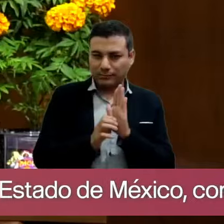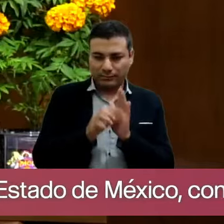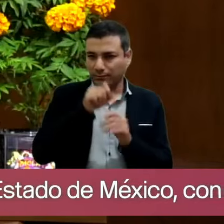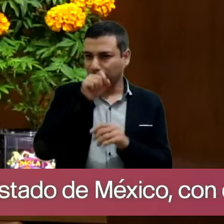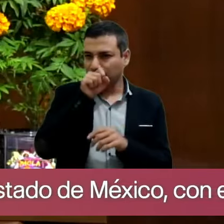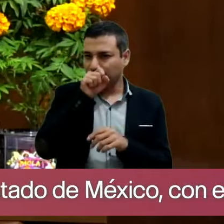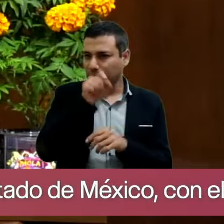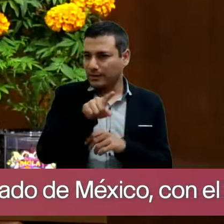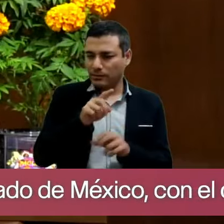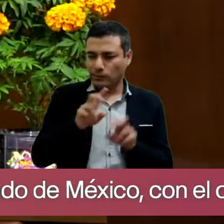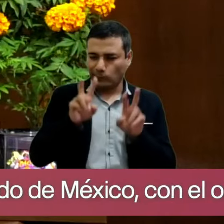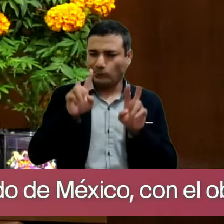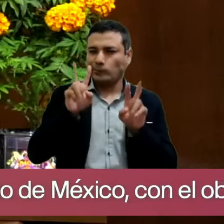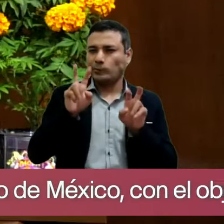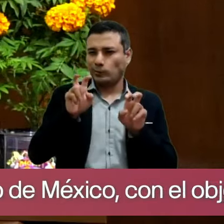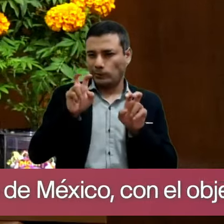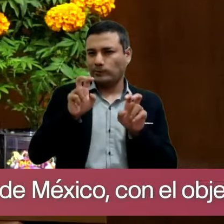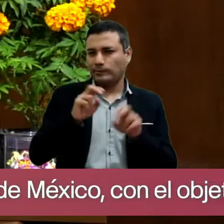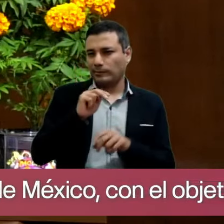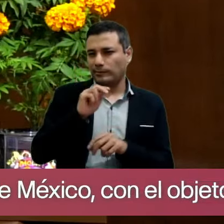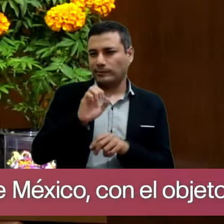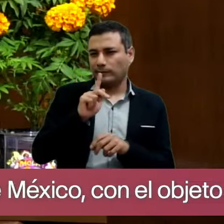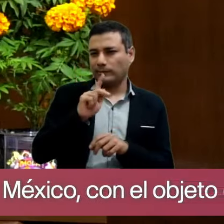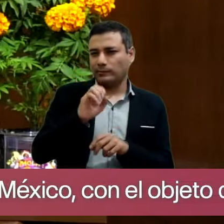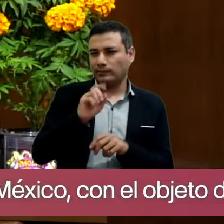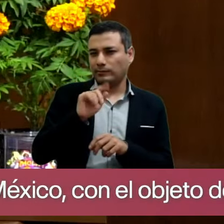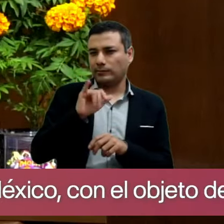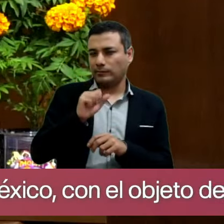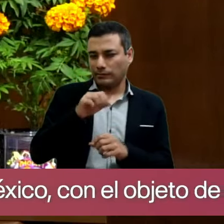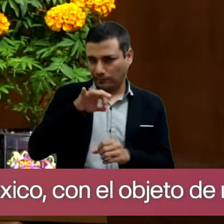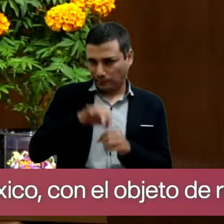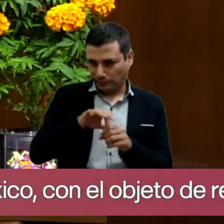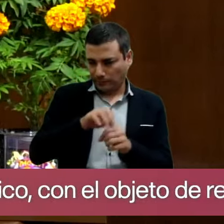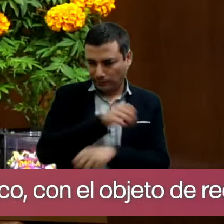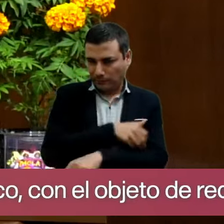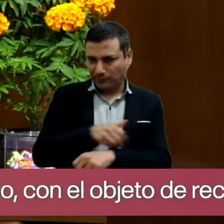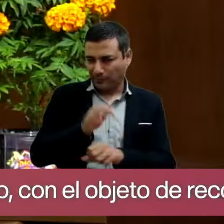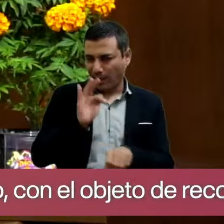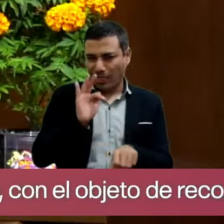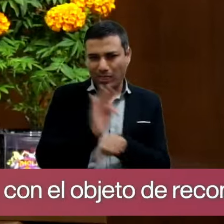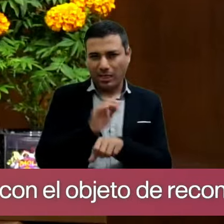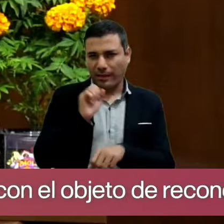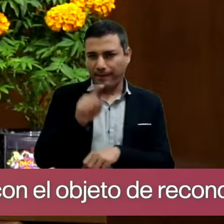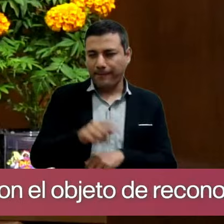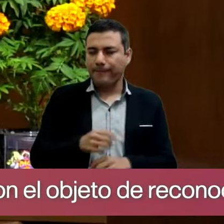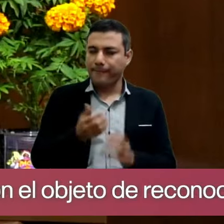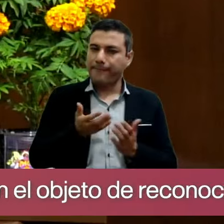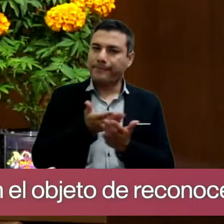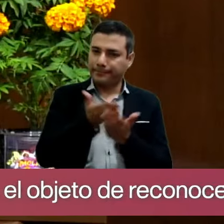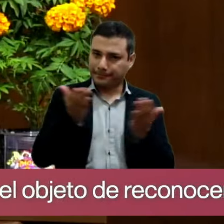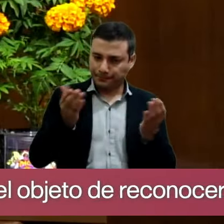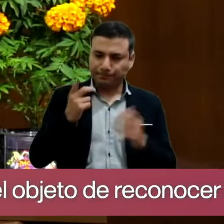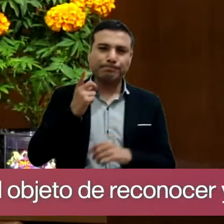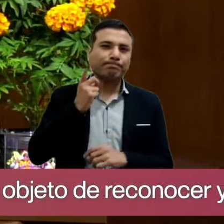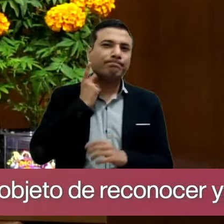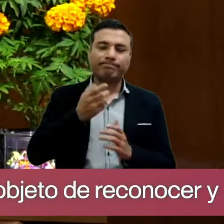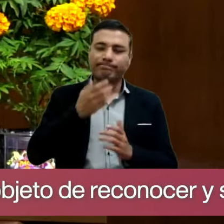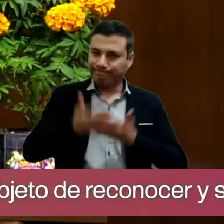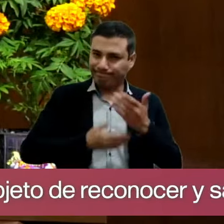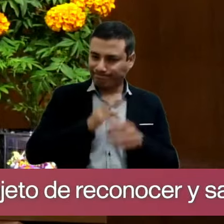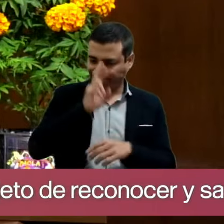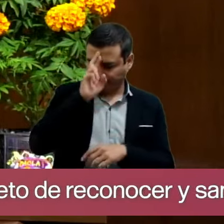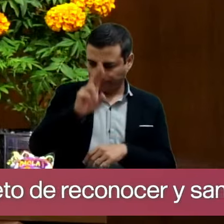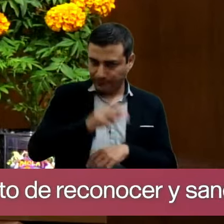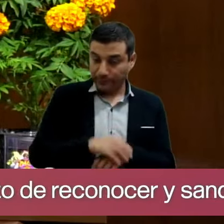constitucional en materia de nepotismo electoral. Honorable Asamblea,